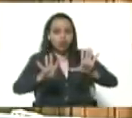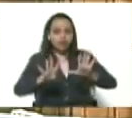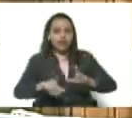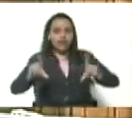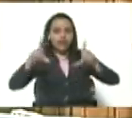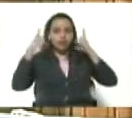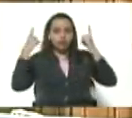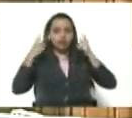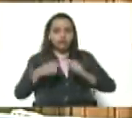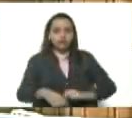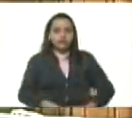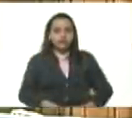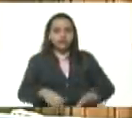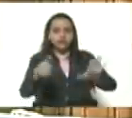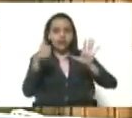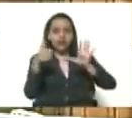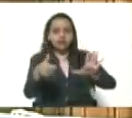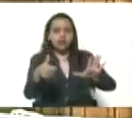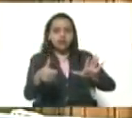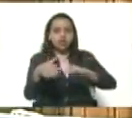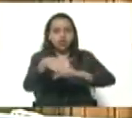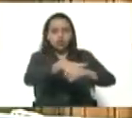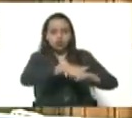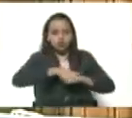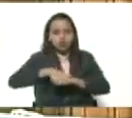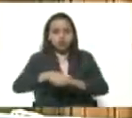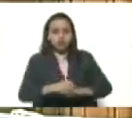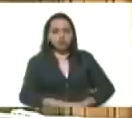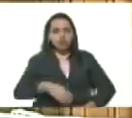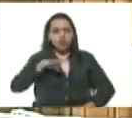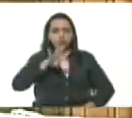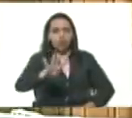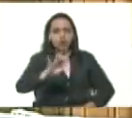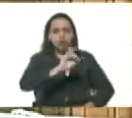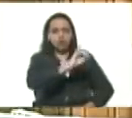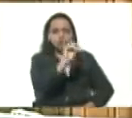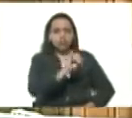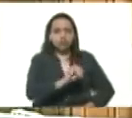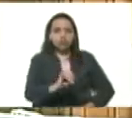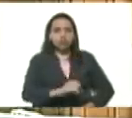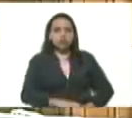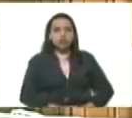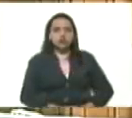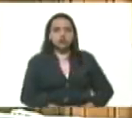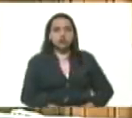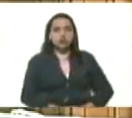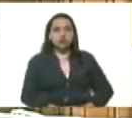La Guaira, 6 casos de Trujillo, 4 del Zulia. El Zulia